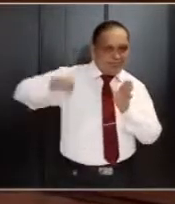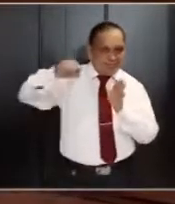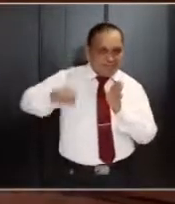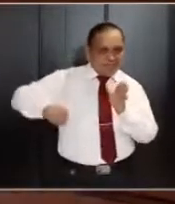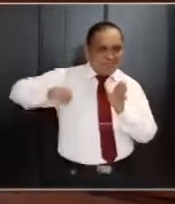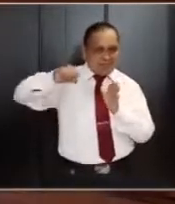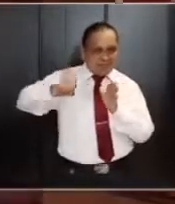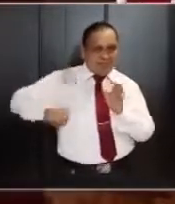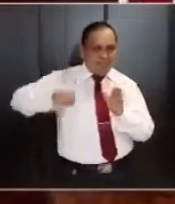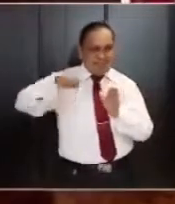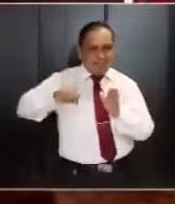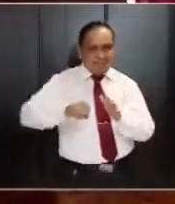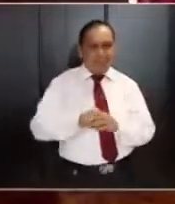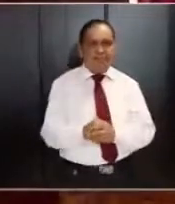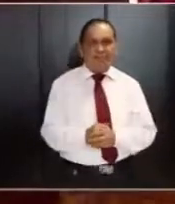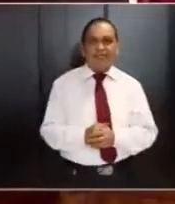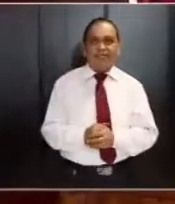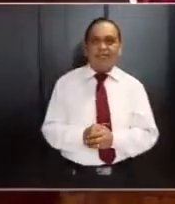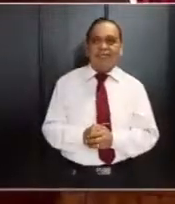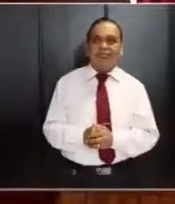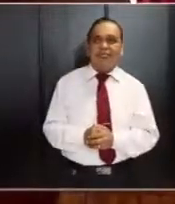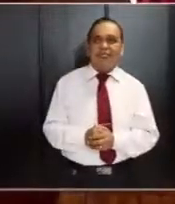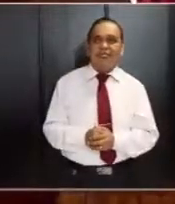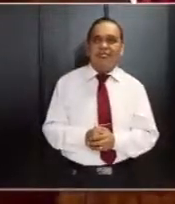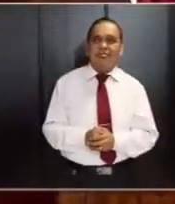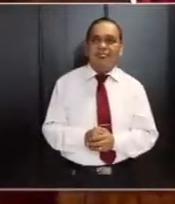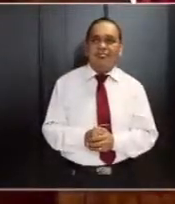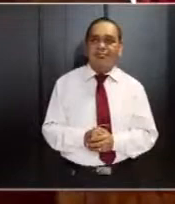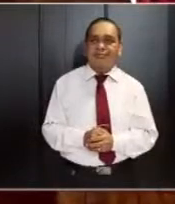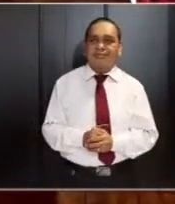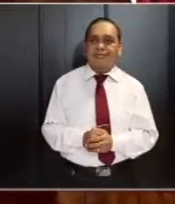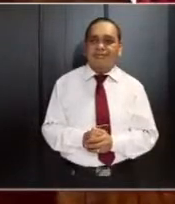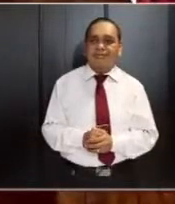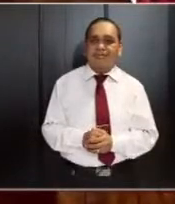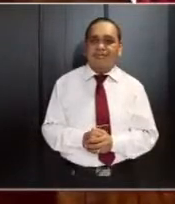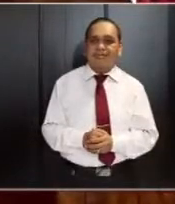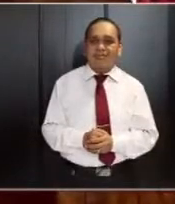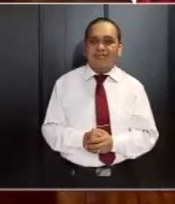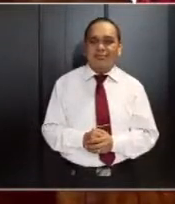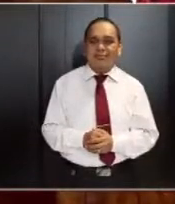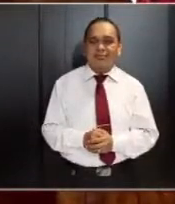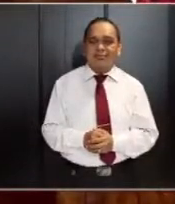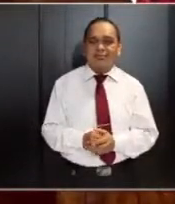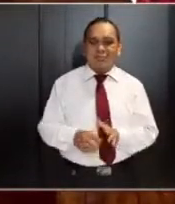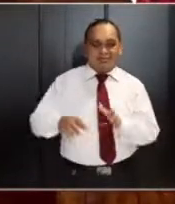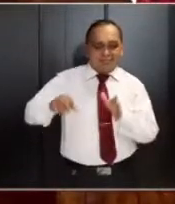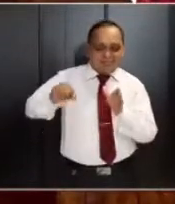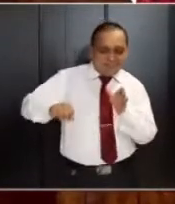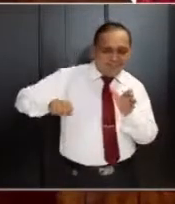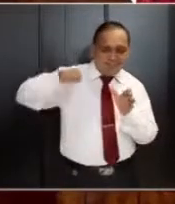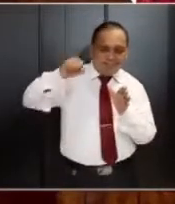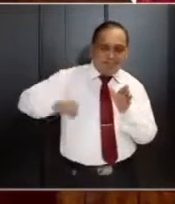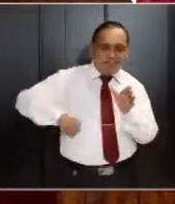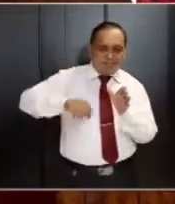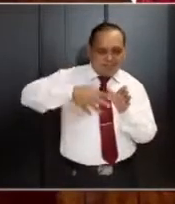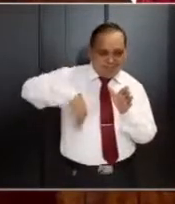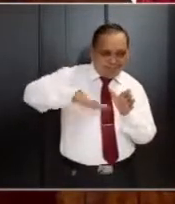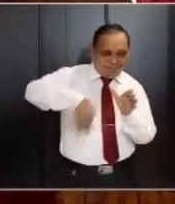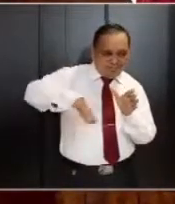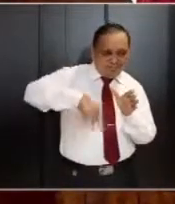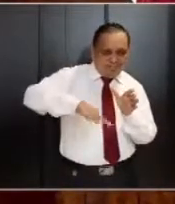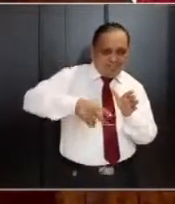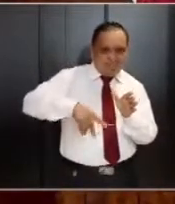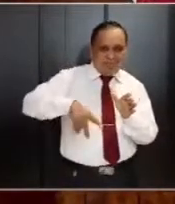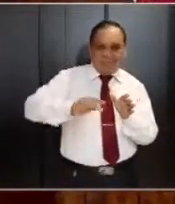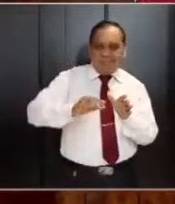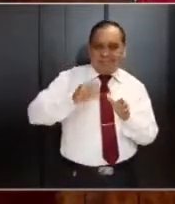que tengan, ya no va a haber la rifa, ya hicieron aquí la rifa ellos, de qué, cuál es la terminación, y no la